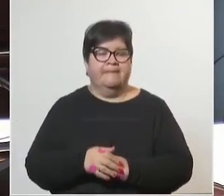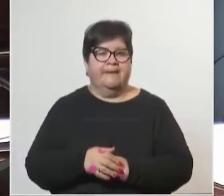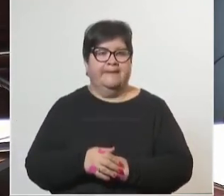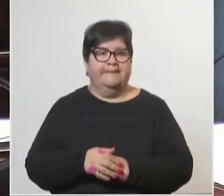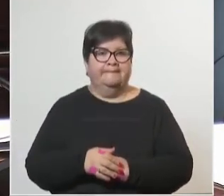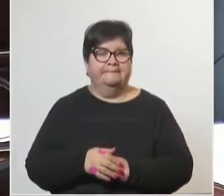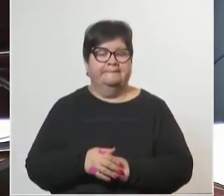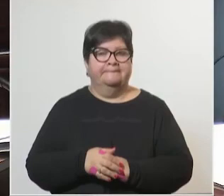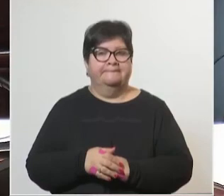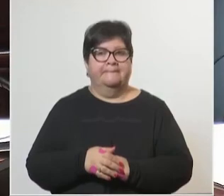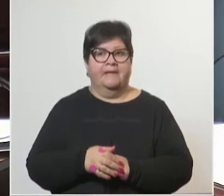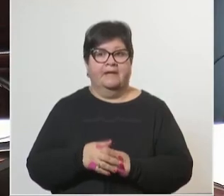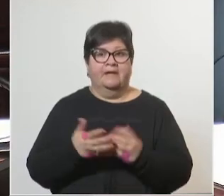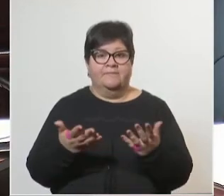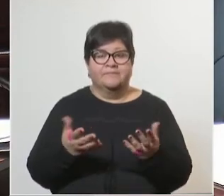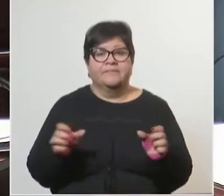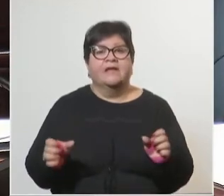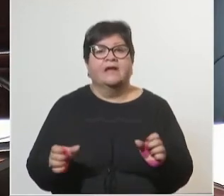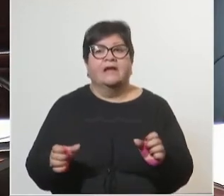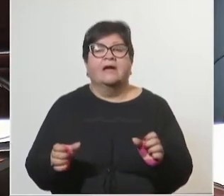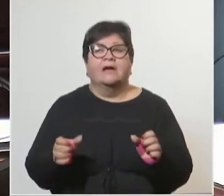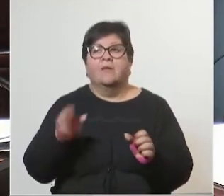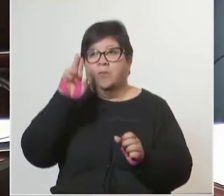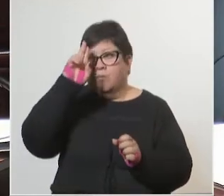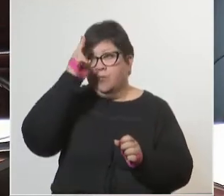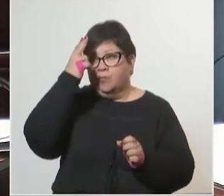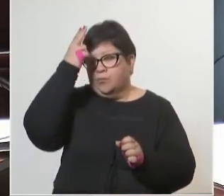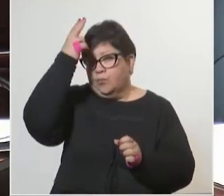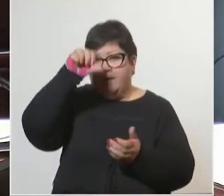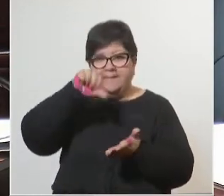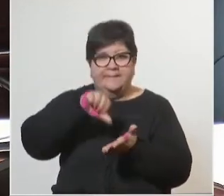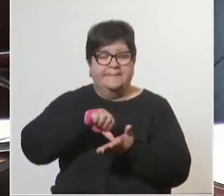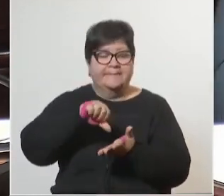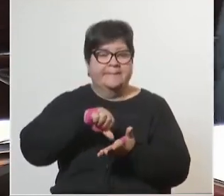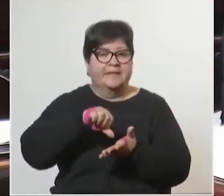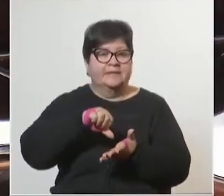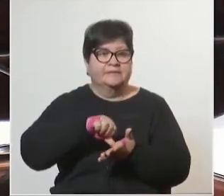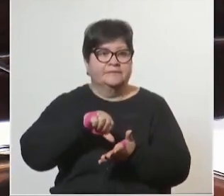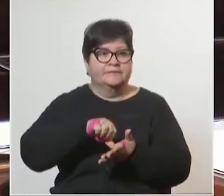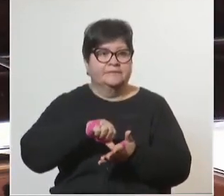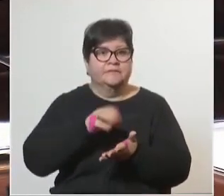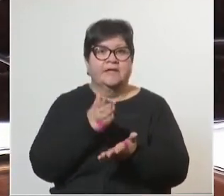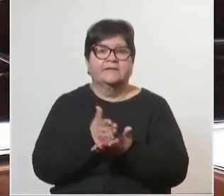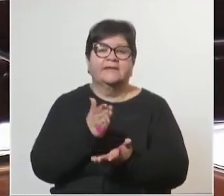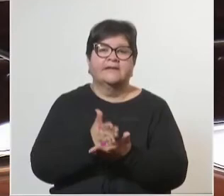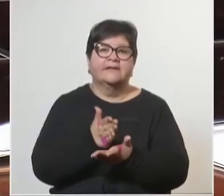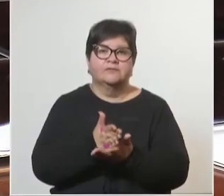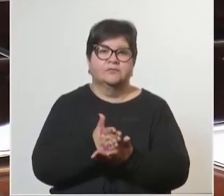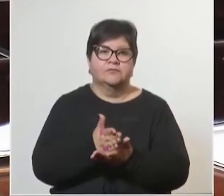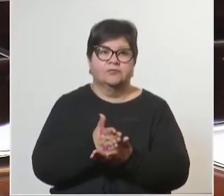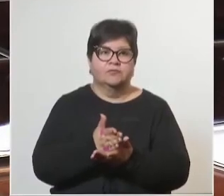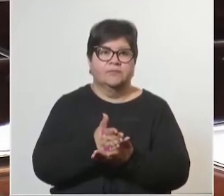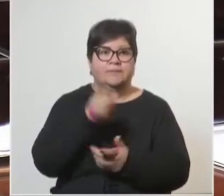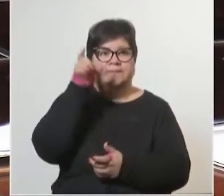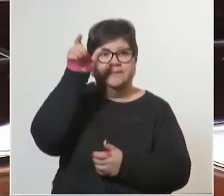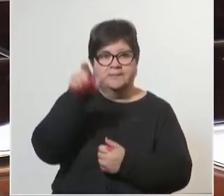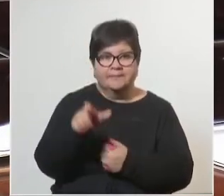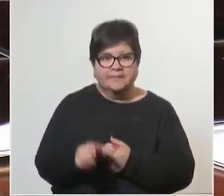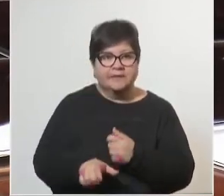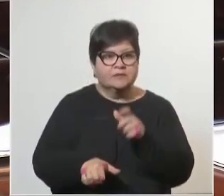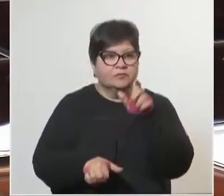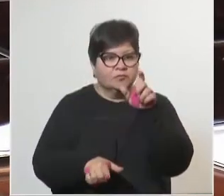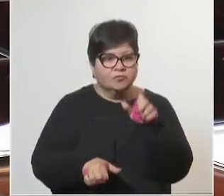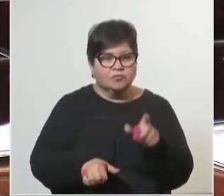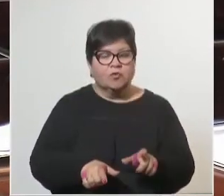inscribe al Uruguay en un país donde los derechos de las personas han